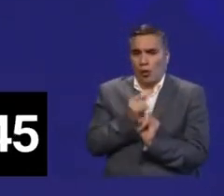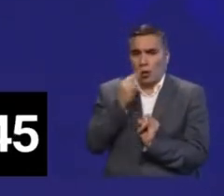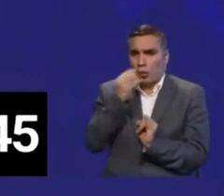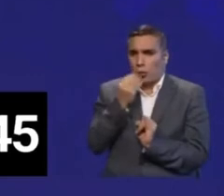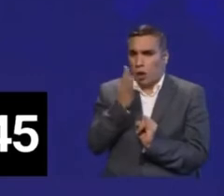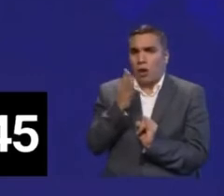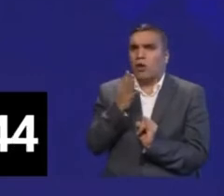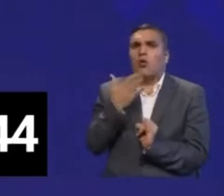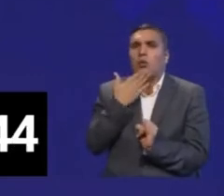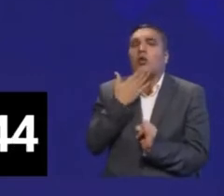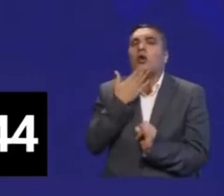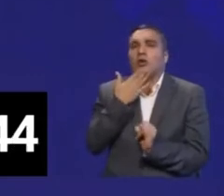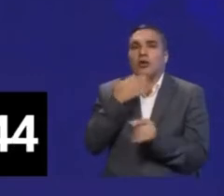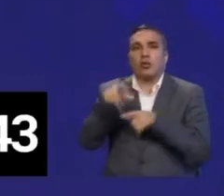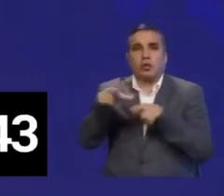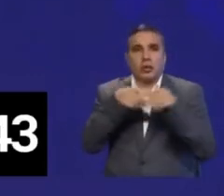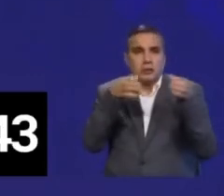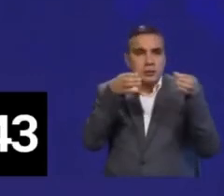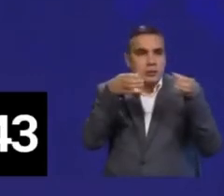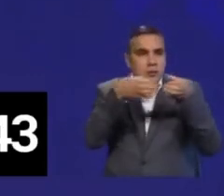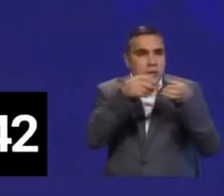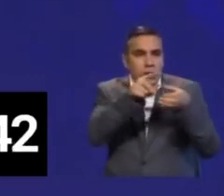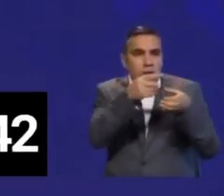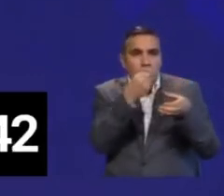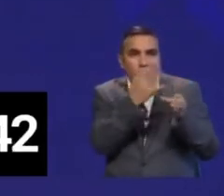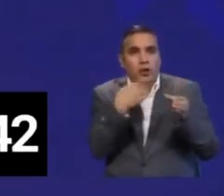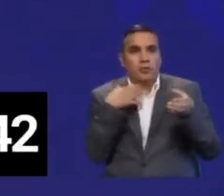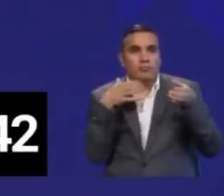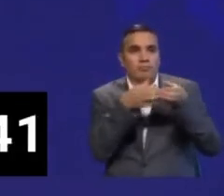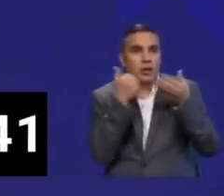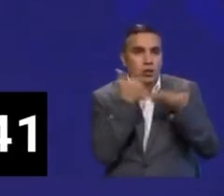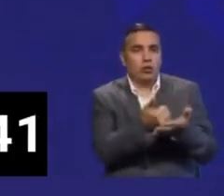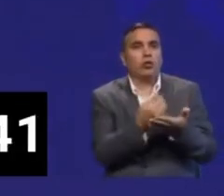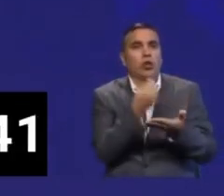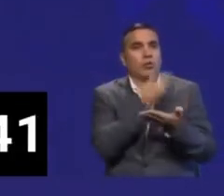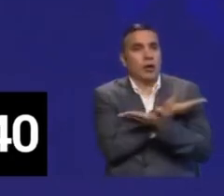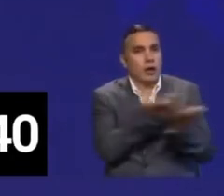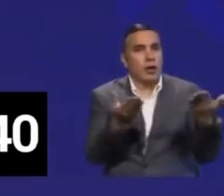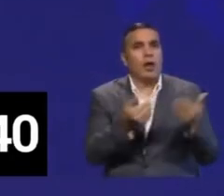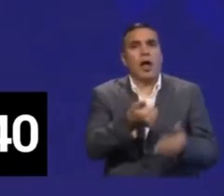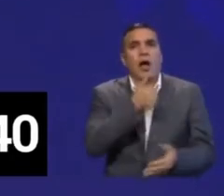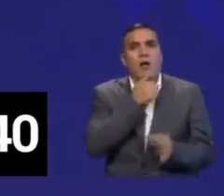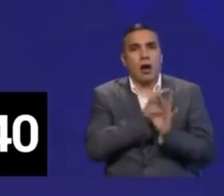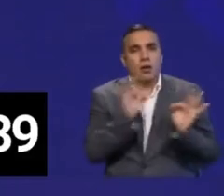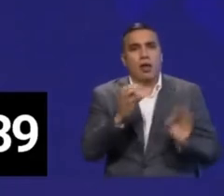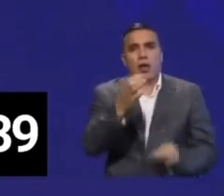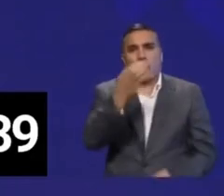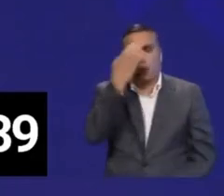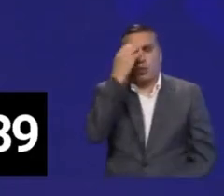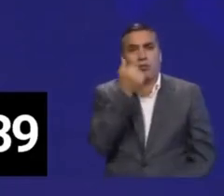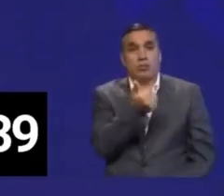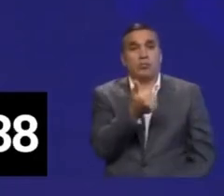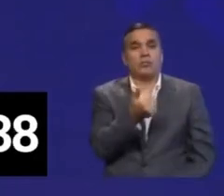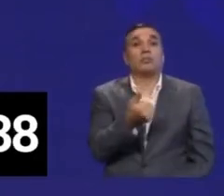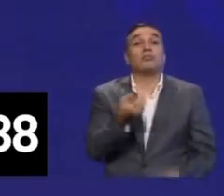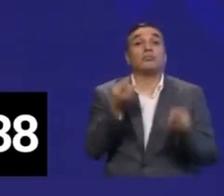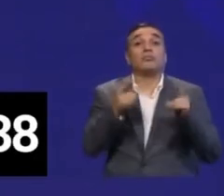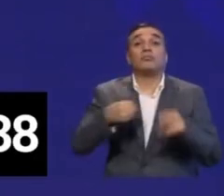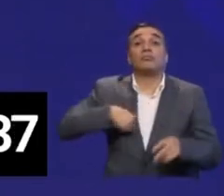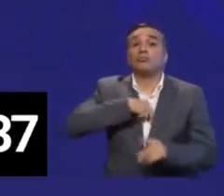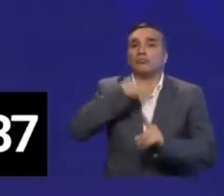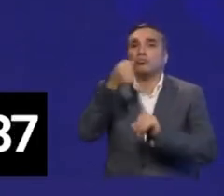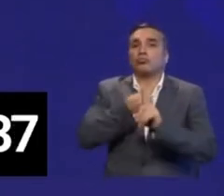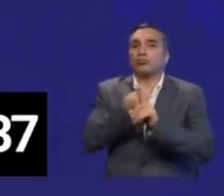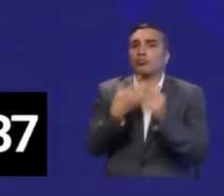un enfoque multisectorial, con nutrición, con saneamiento ambiental y agua potable, con educación. Vamos también a combatir